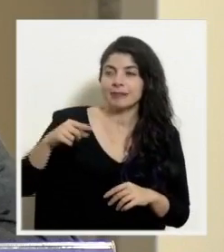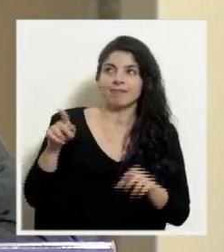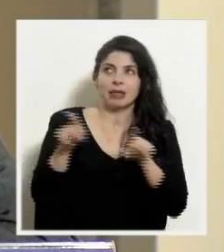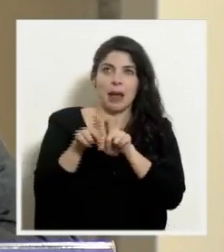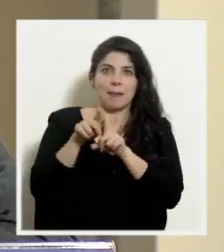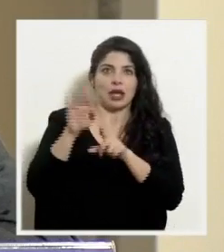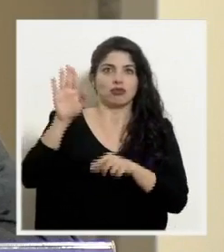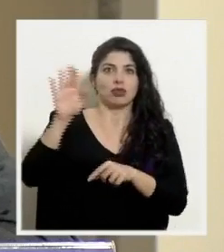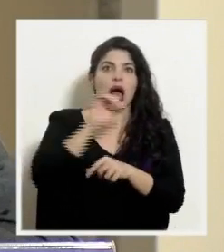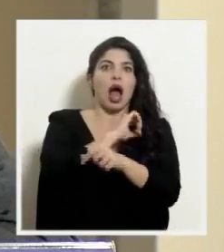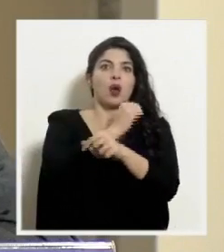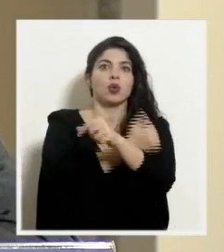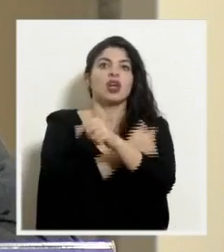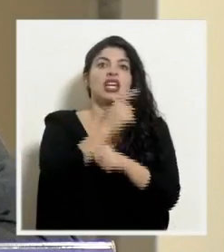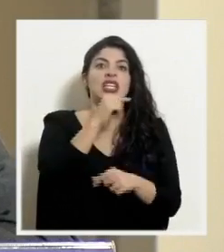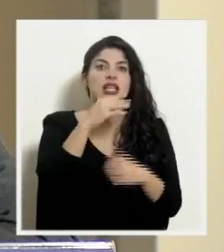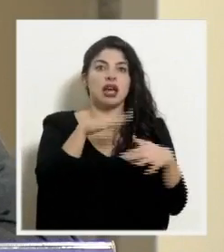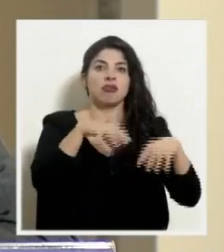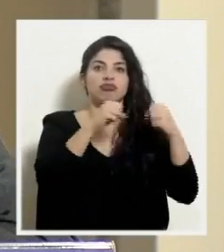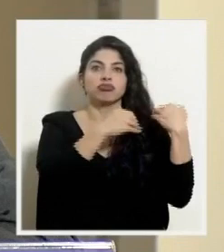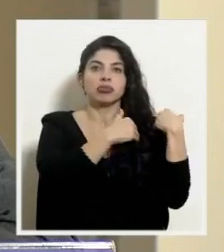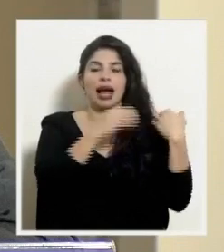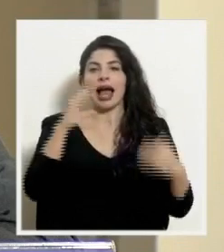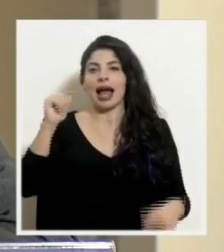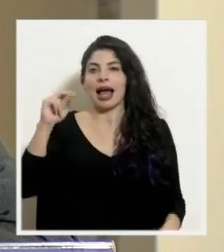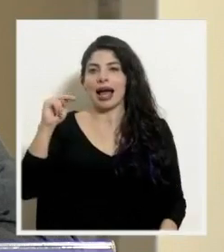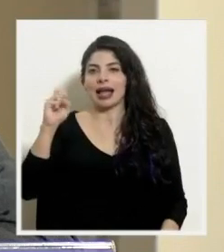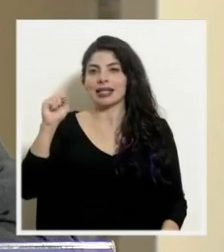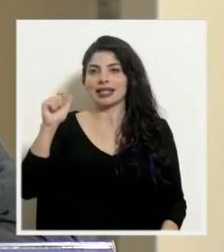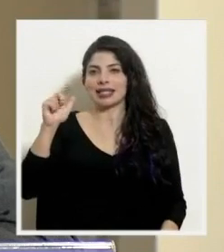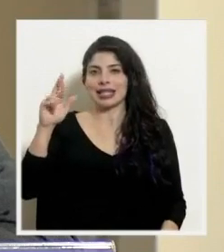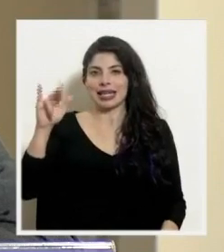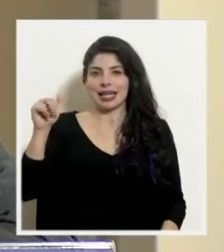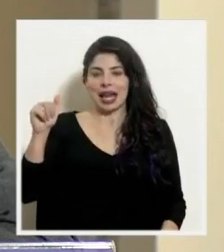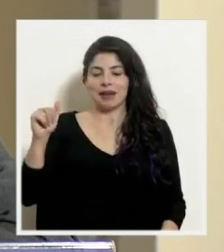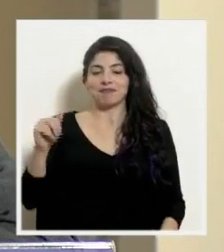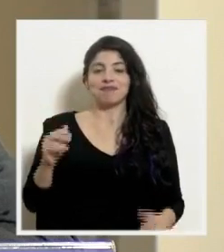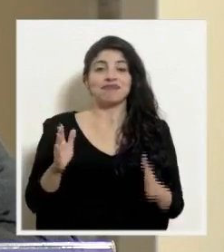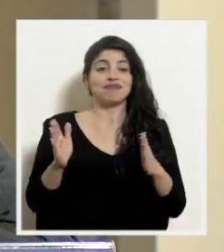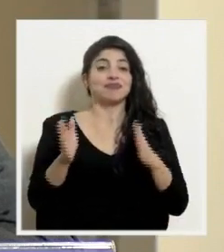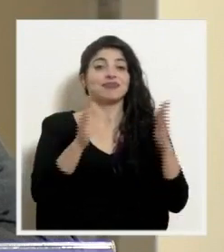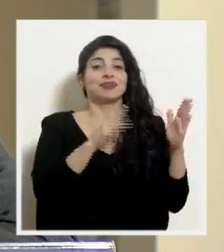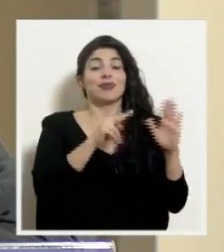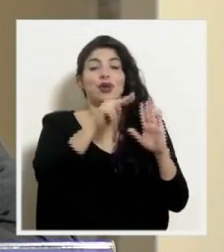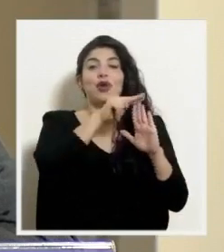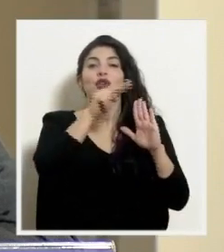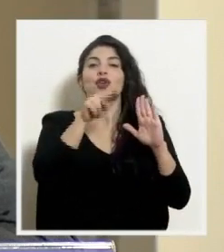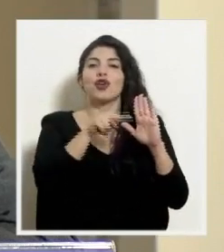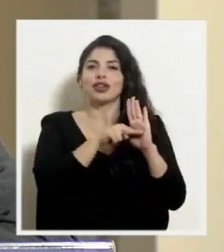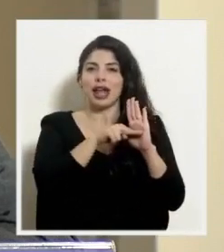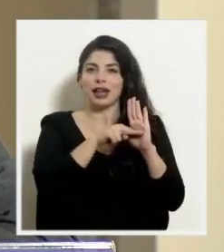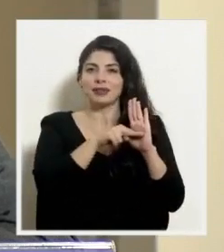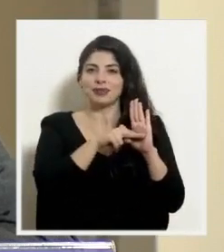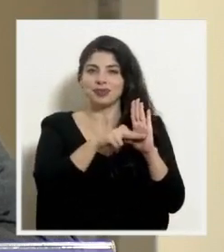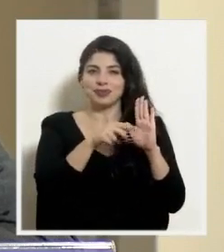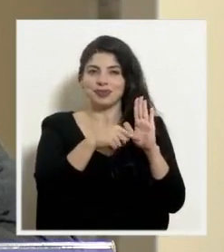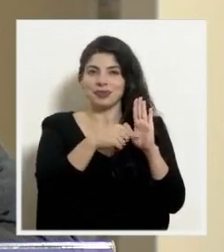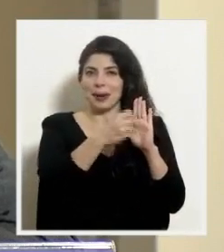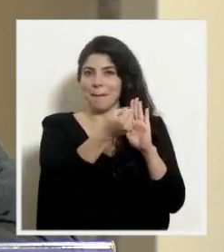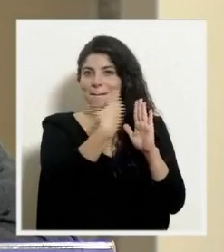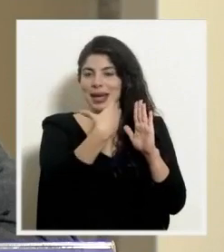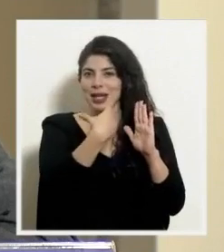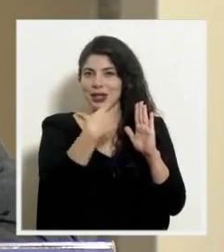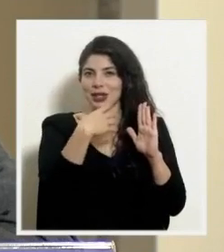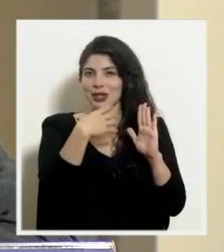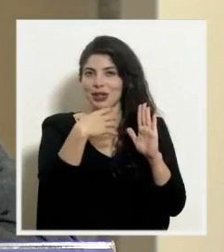las autoridades de Cancillería. En relación con la nota que nos remitió la Caja Costarricense